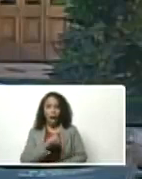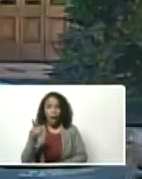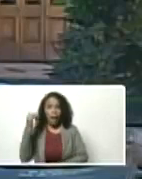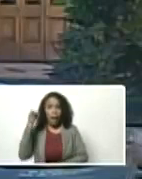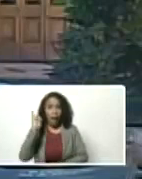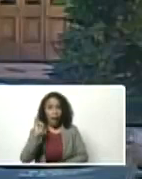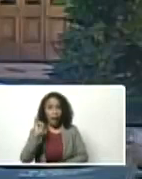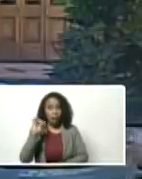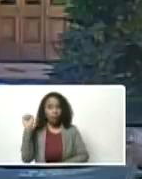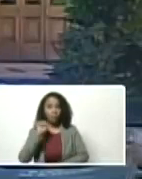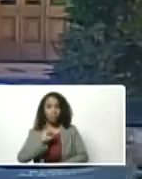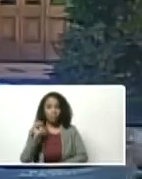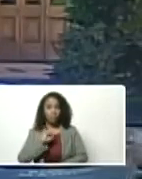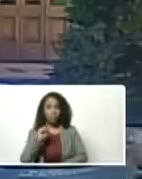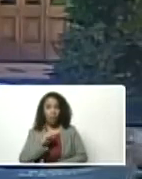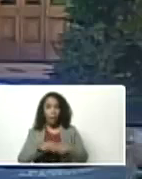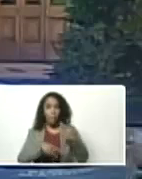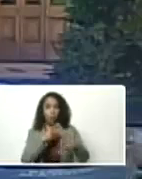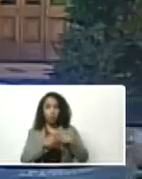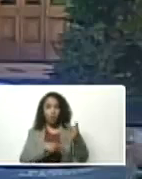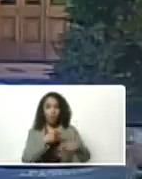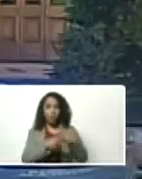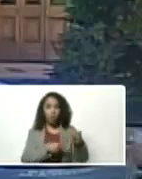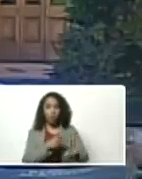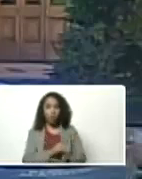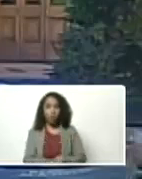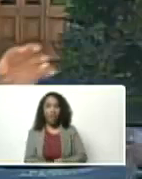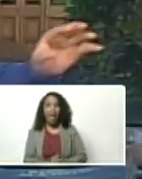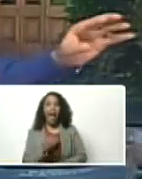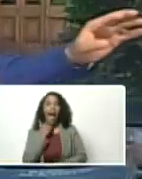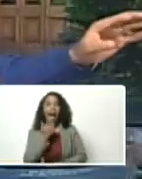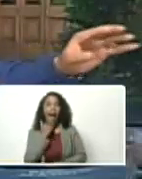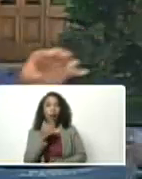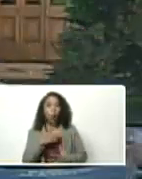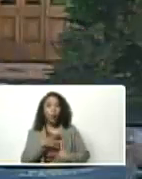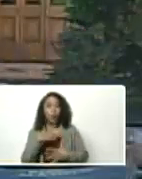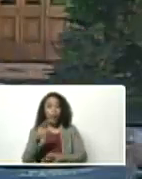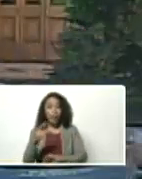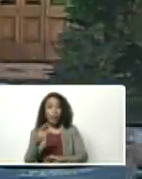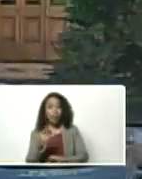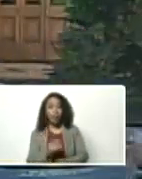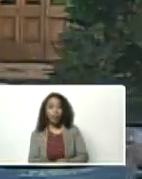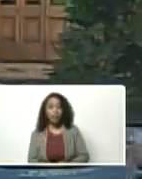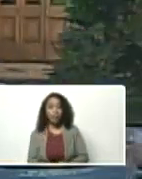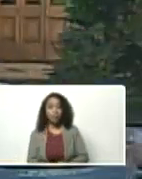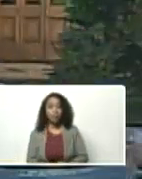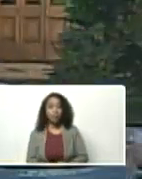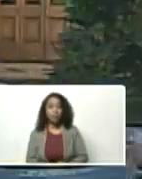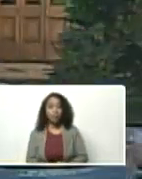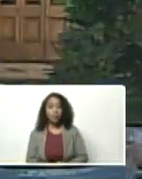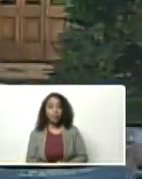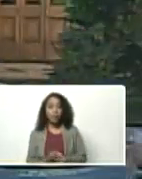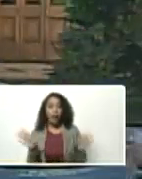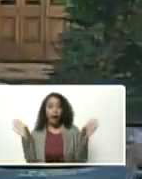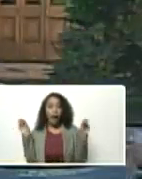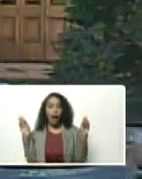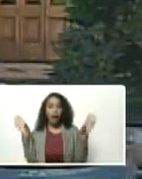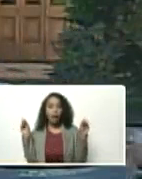precisamente en el proceso productivo de algo interesantísimo, el cangrejo